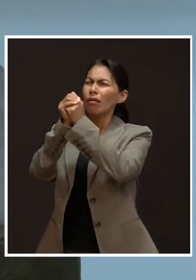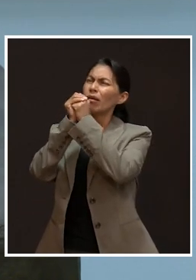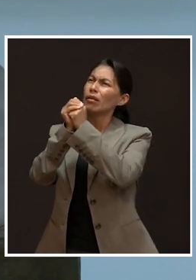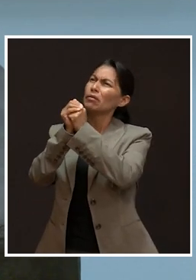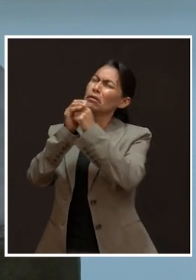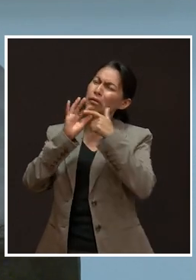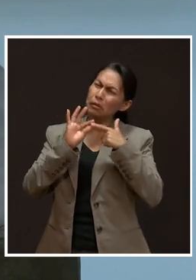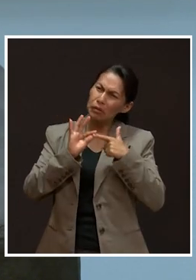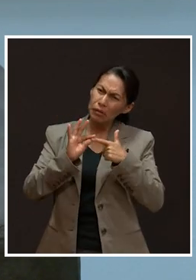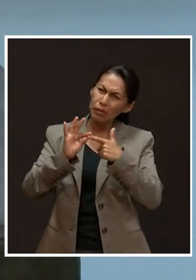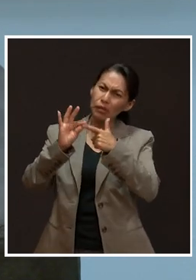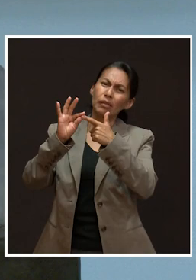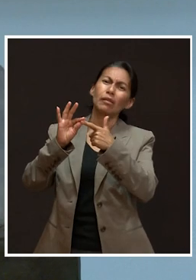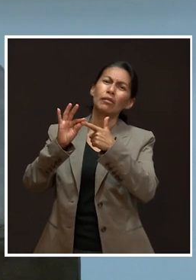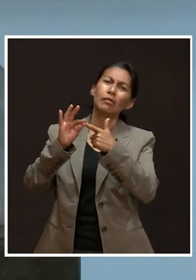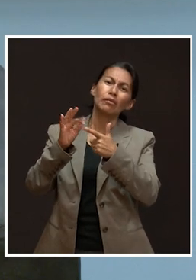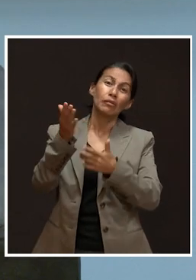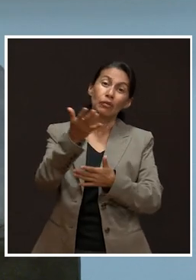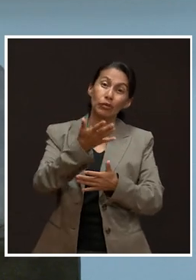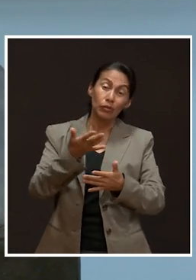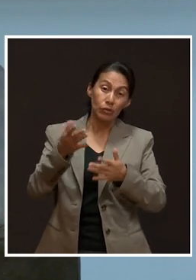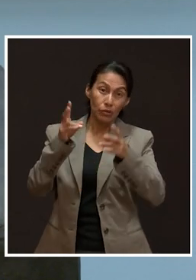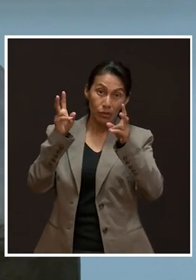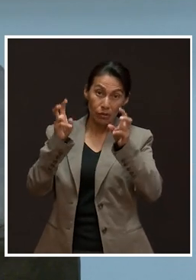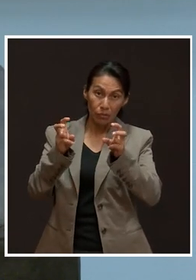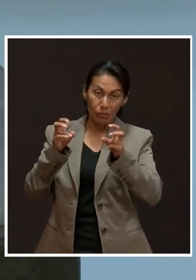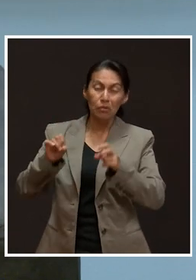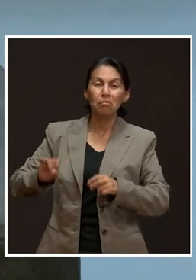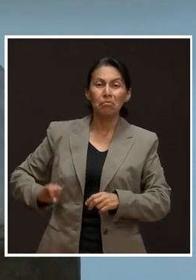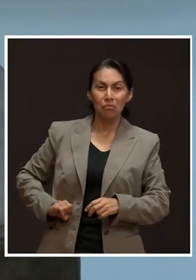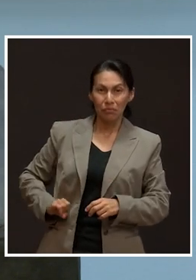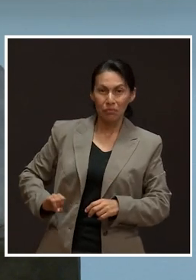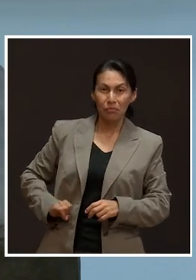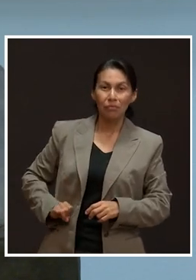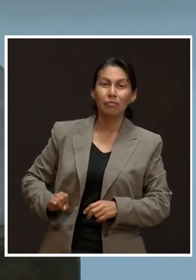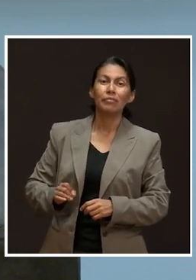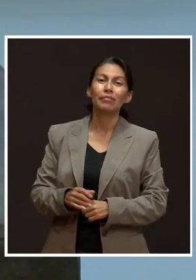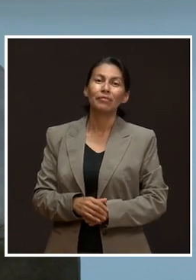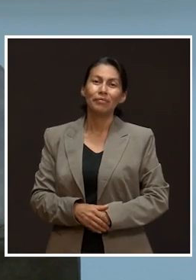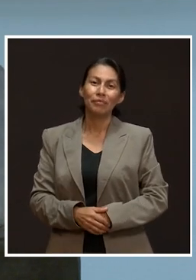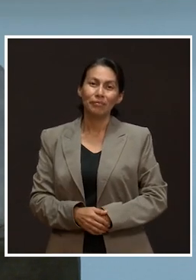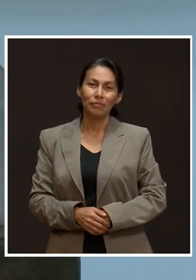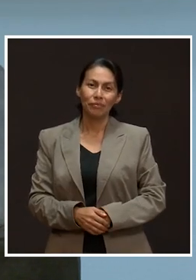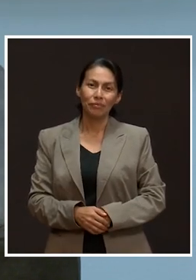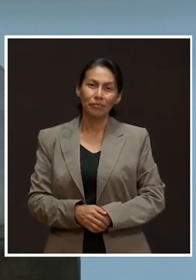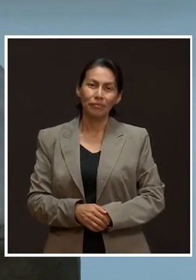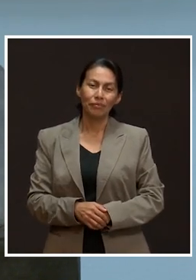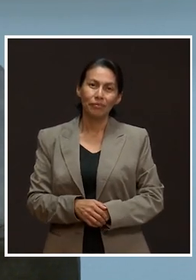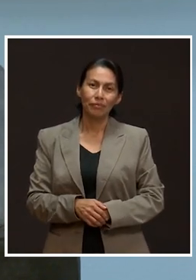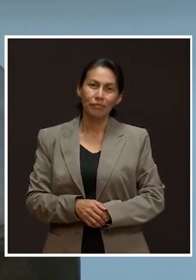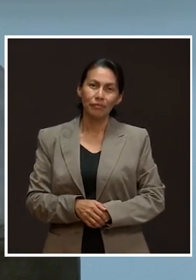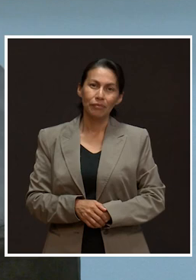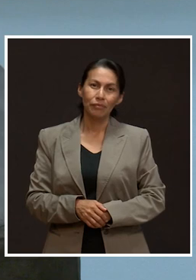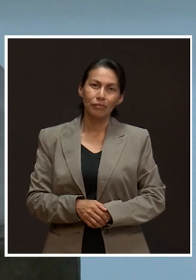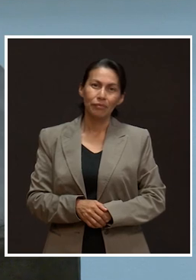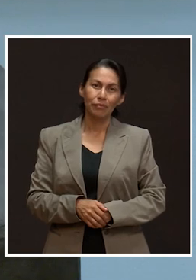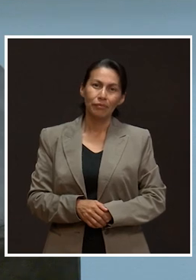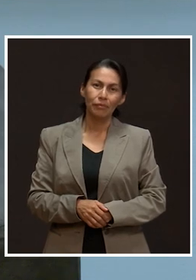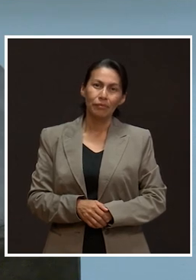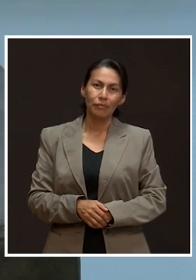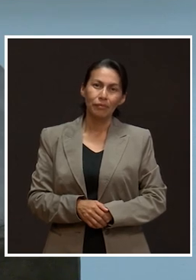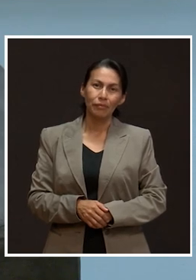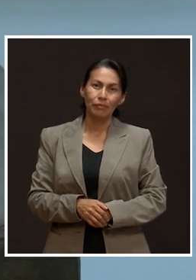recuperarse? Y pudiera seguir alabando y dirigiendo esos temas tan